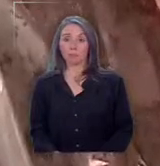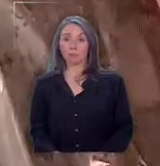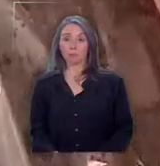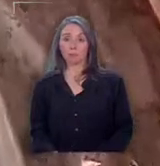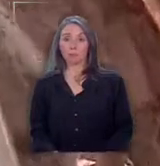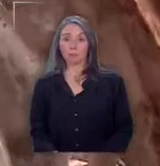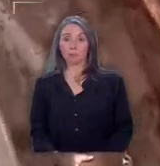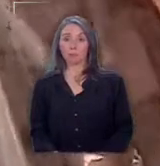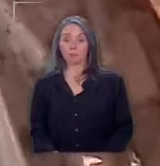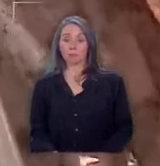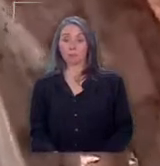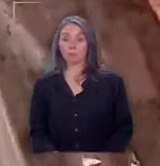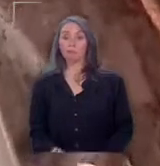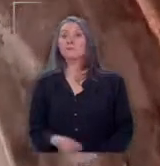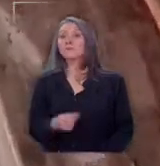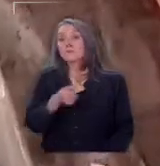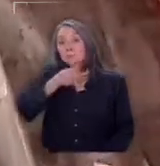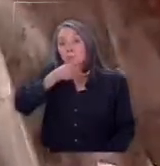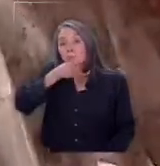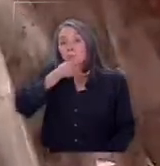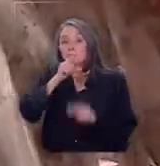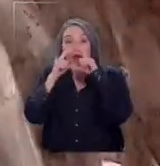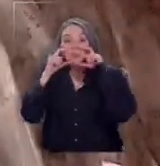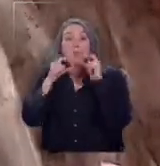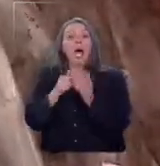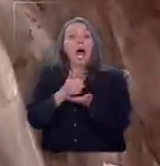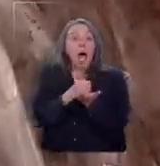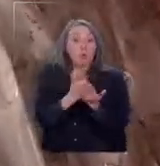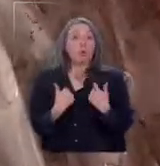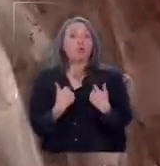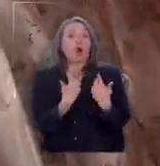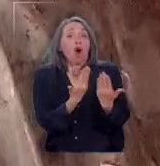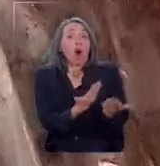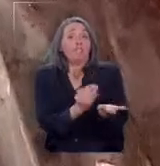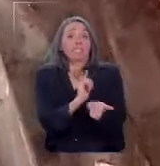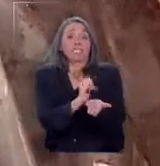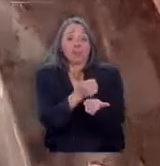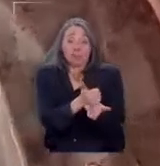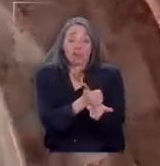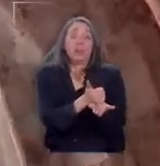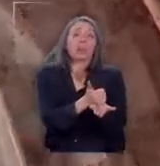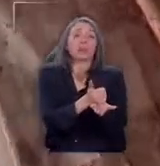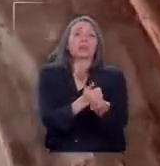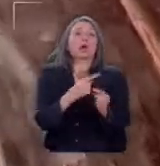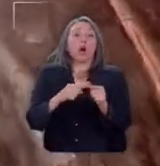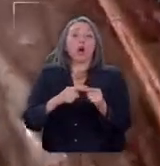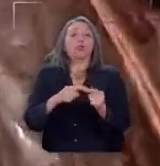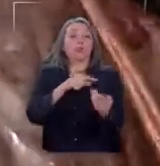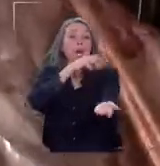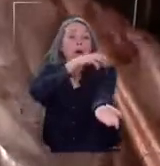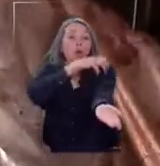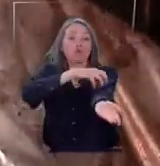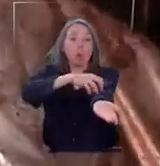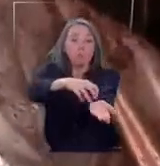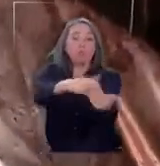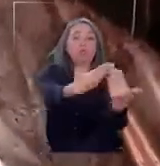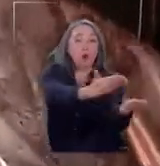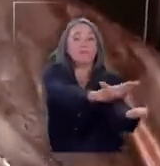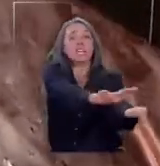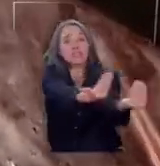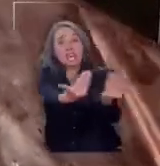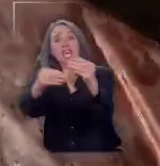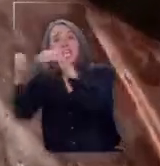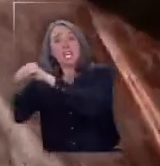colombianos Así es entonces una ayuda albergues que están ofreciendo por parte de la intendencia en distintas comunas del país pero que ellos